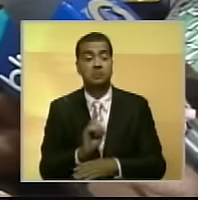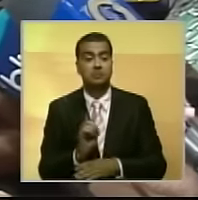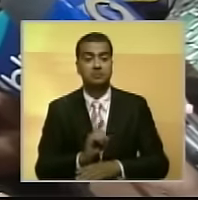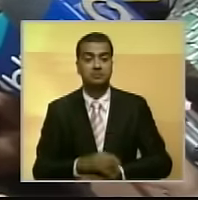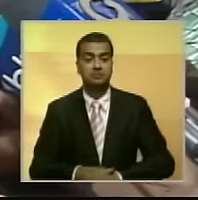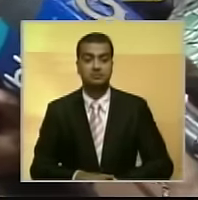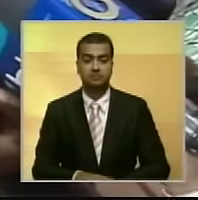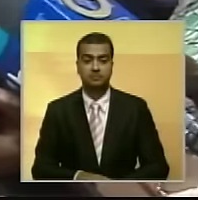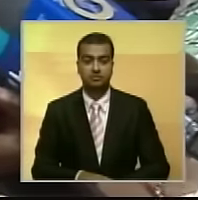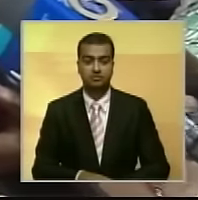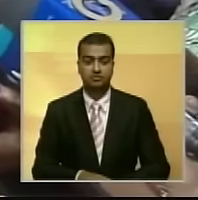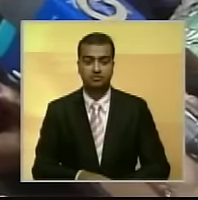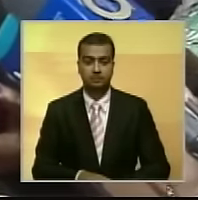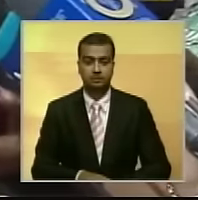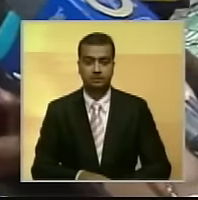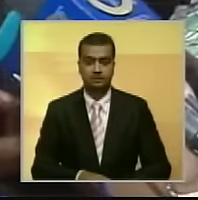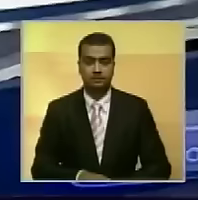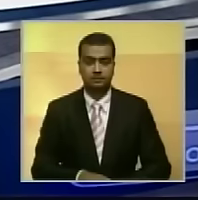inmediato.